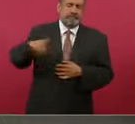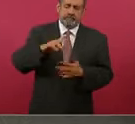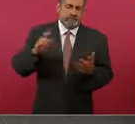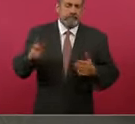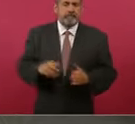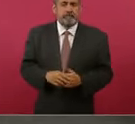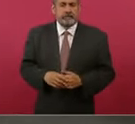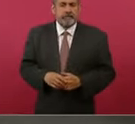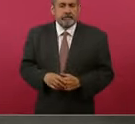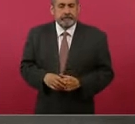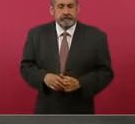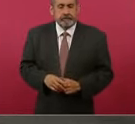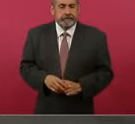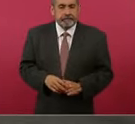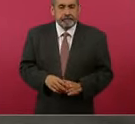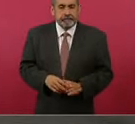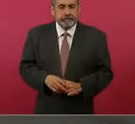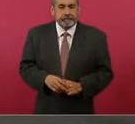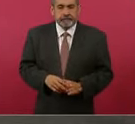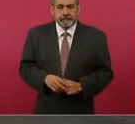Y no andar